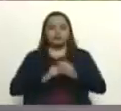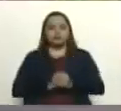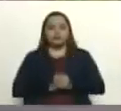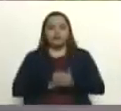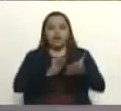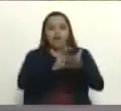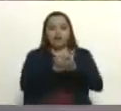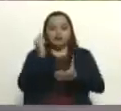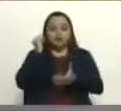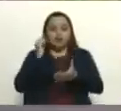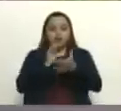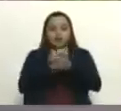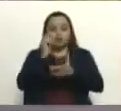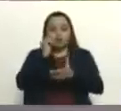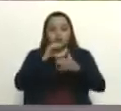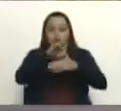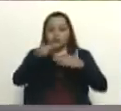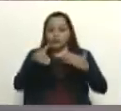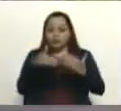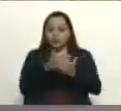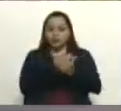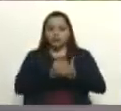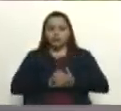amigas y amigos todos,